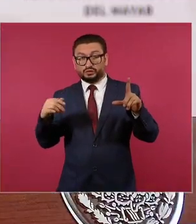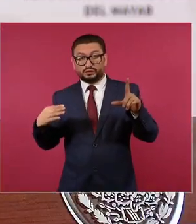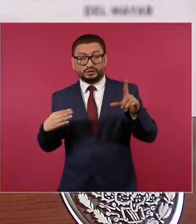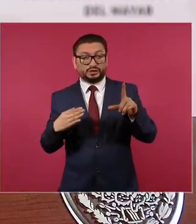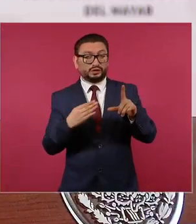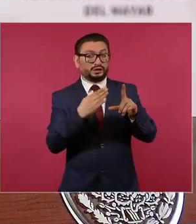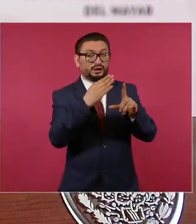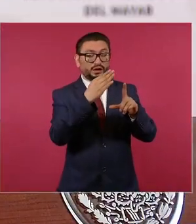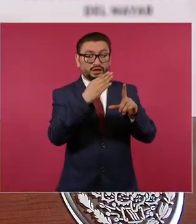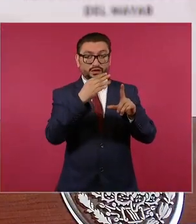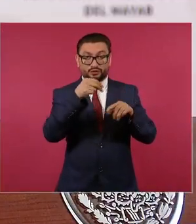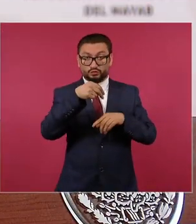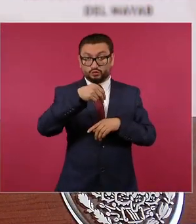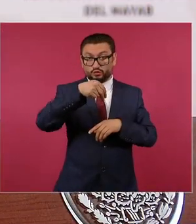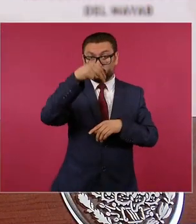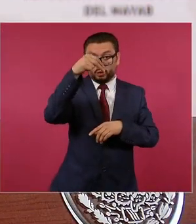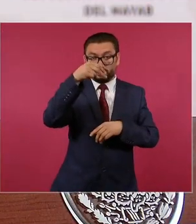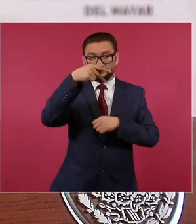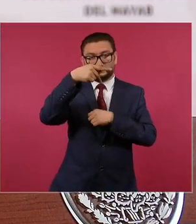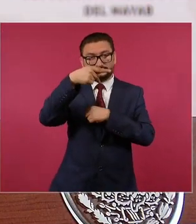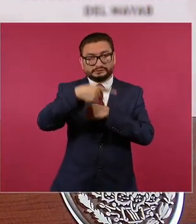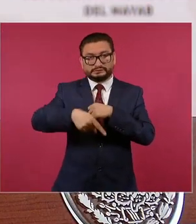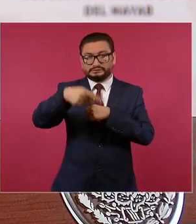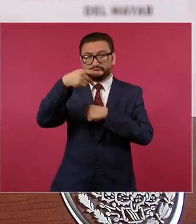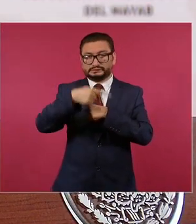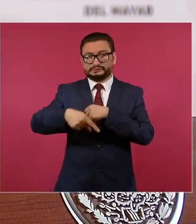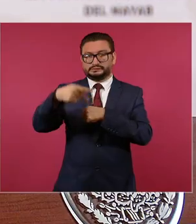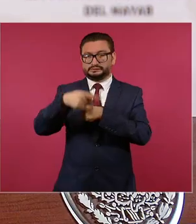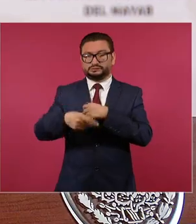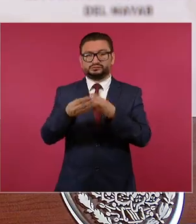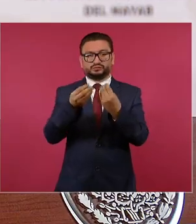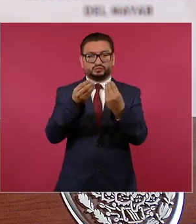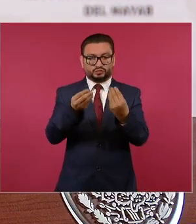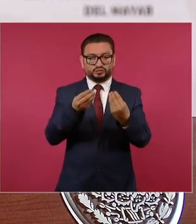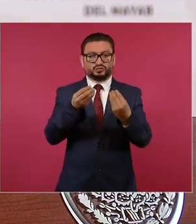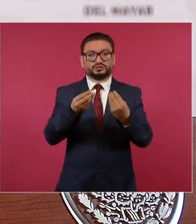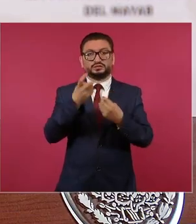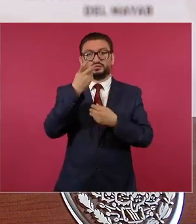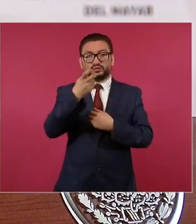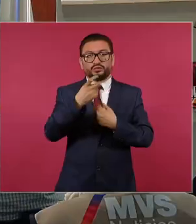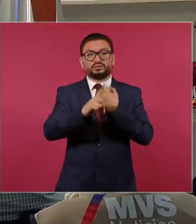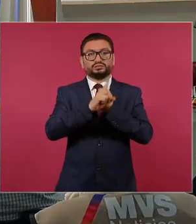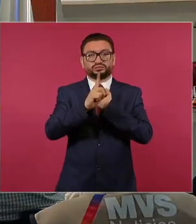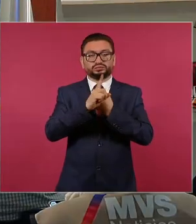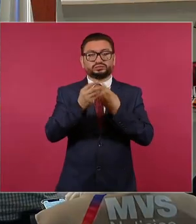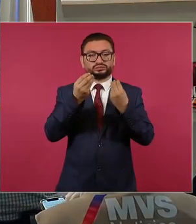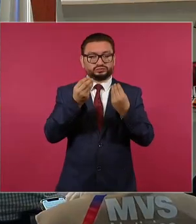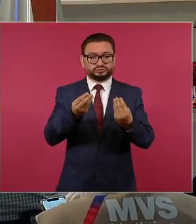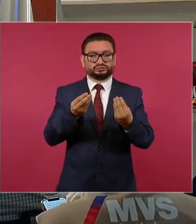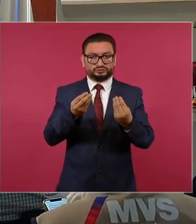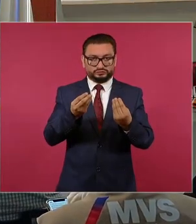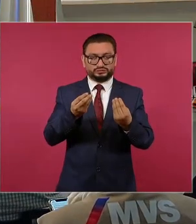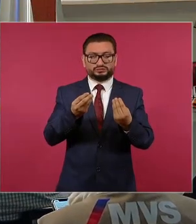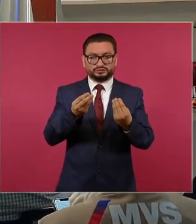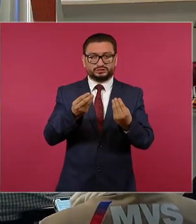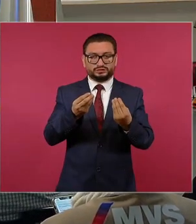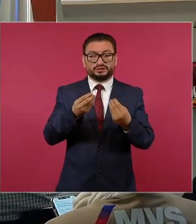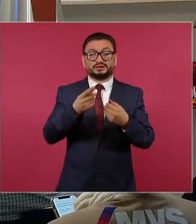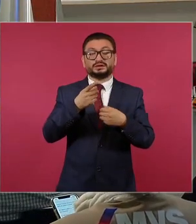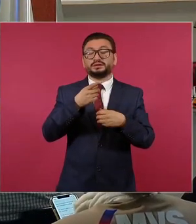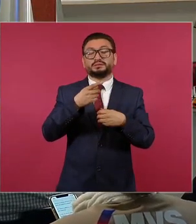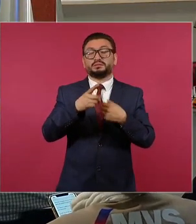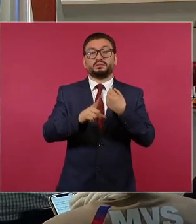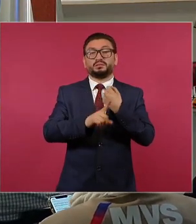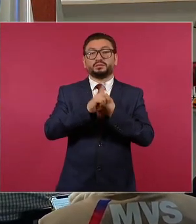norte es muy riesgosa, es donde tenemos más problemas, inclusive problemas de